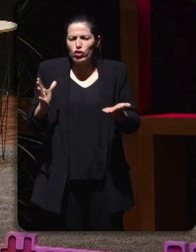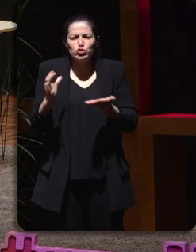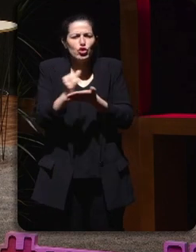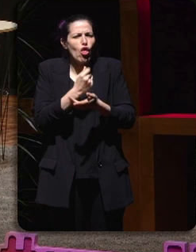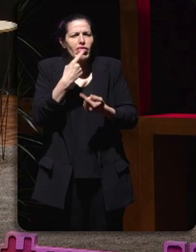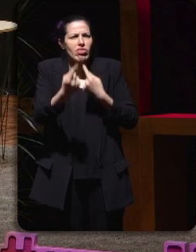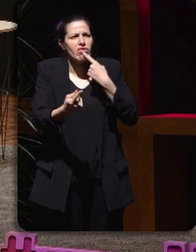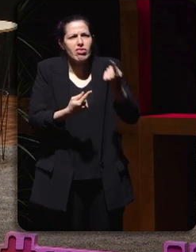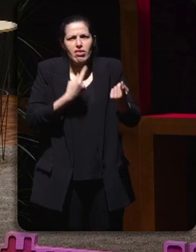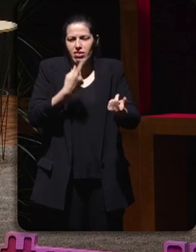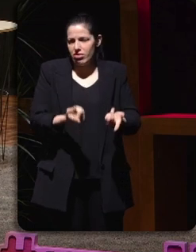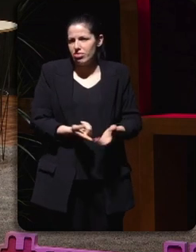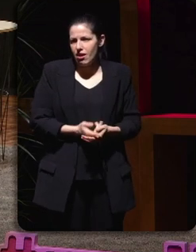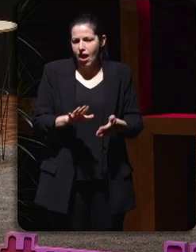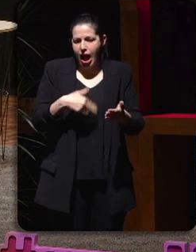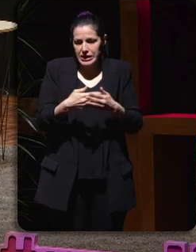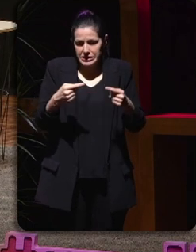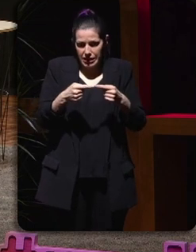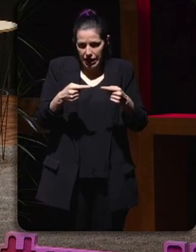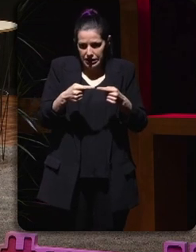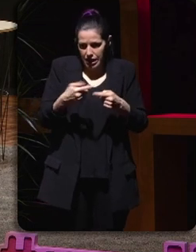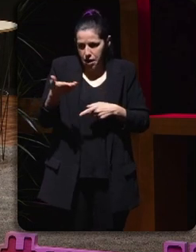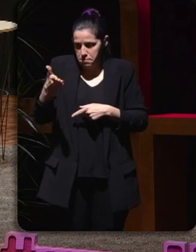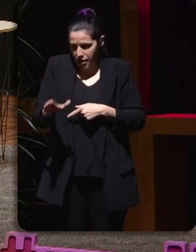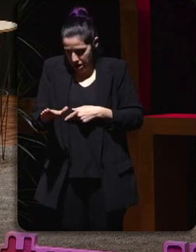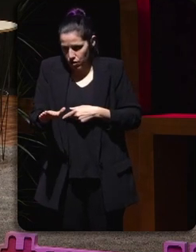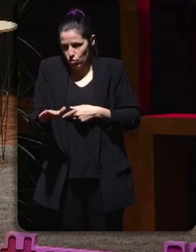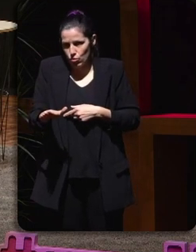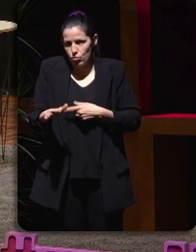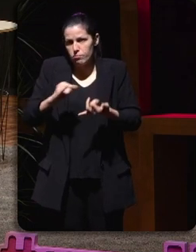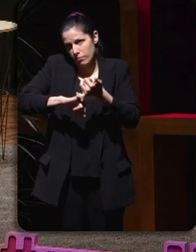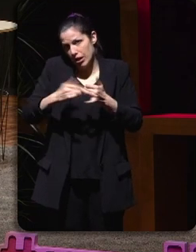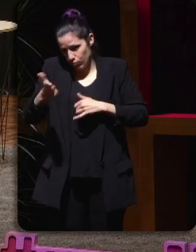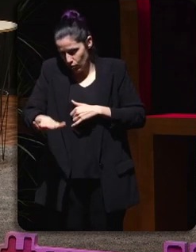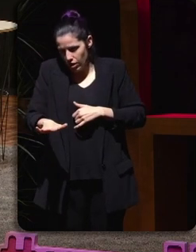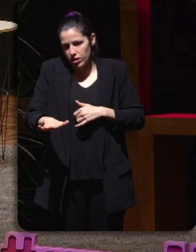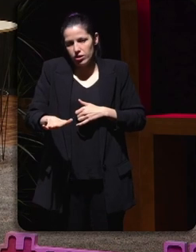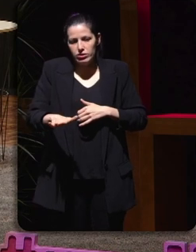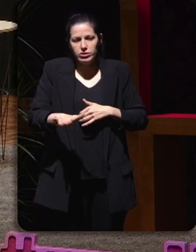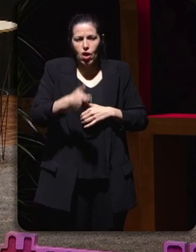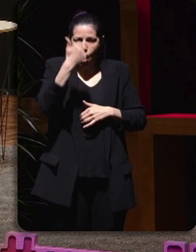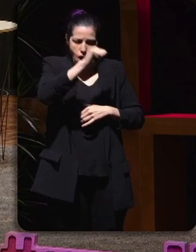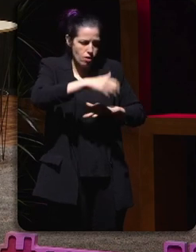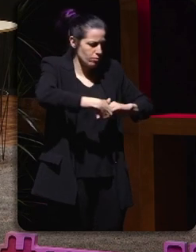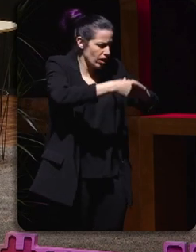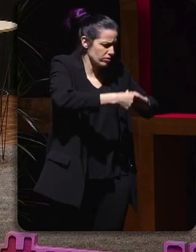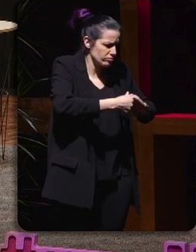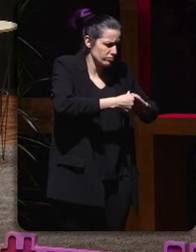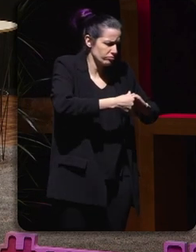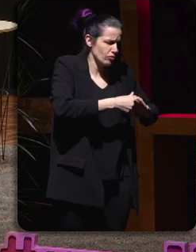dice De hecho a mi tía se le murió su marido y fue al entierro y un señor a mano y le dijo Cuidado con